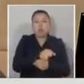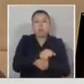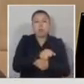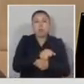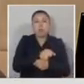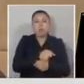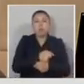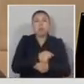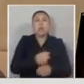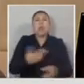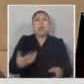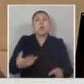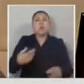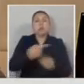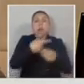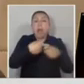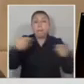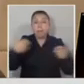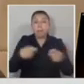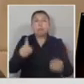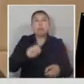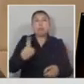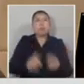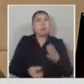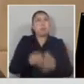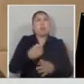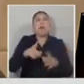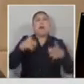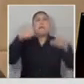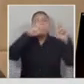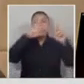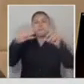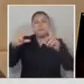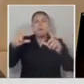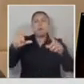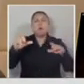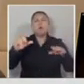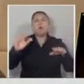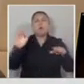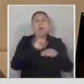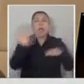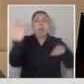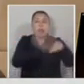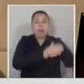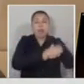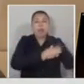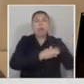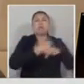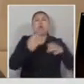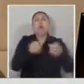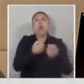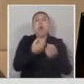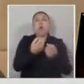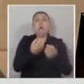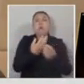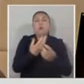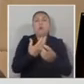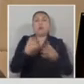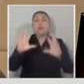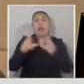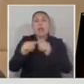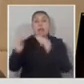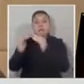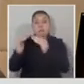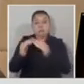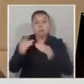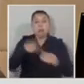su familia, que no es novedad que le dejen fotografía en los parabrisas, que le manden corona, y esto ocurre a nivel nacional. Hoy día los